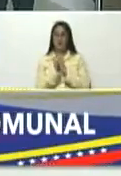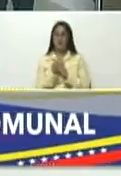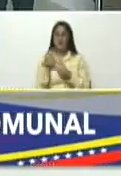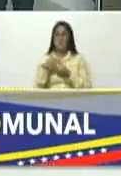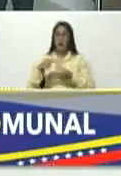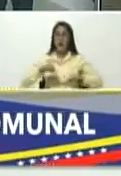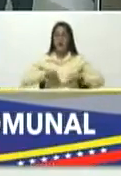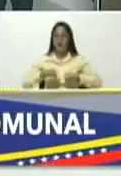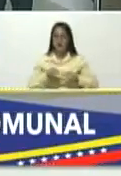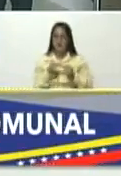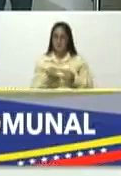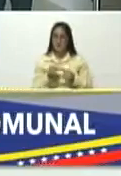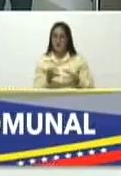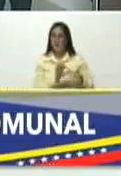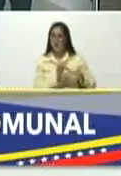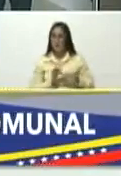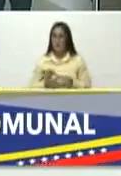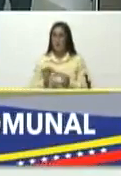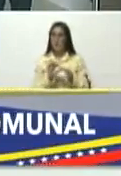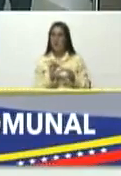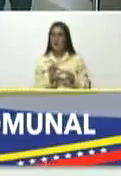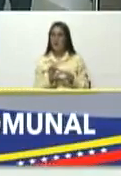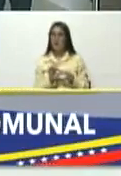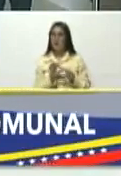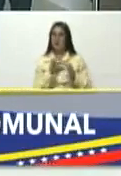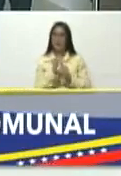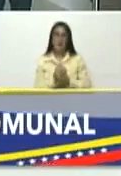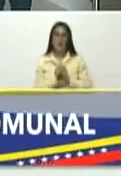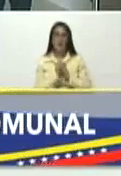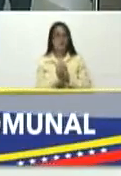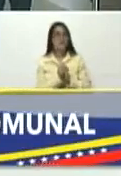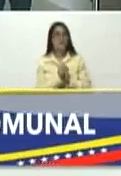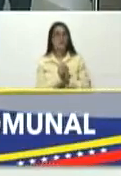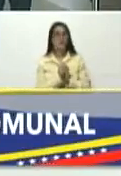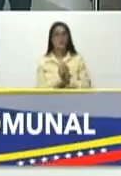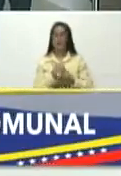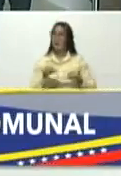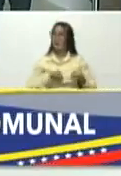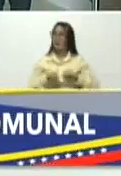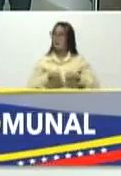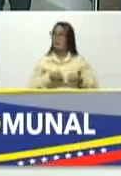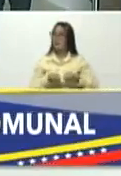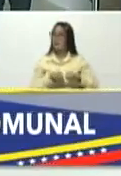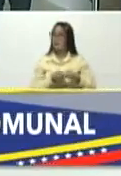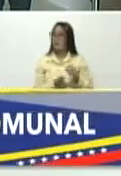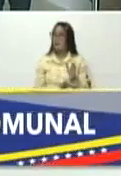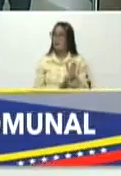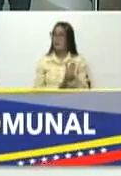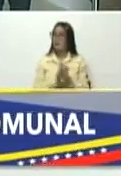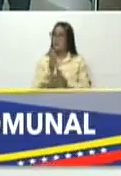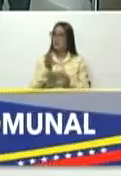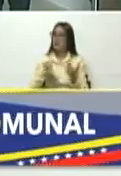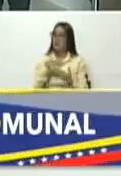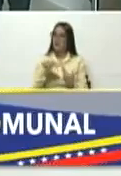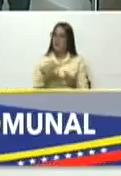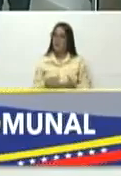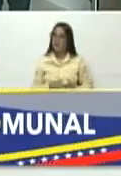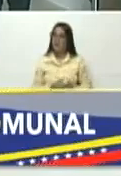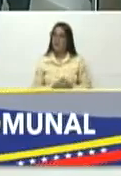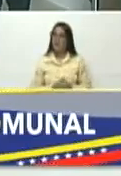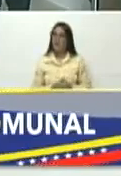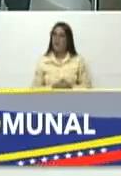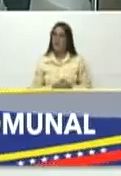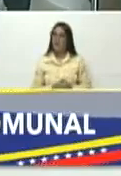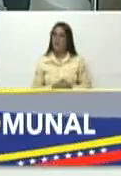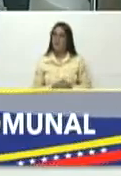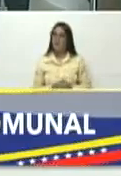unida, entre la oración y la acción para avanzar en revolución. Esa es la consigna, Numa.